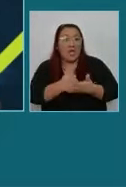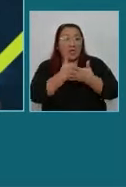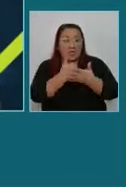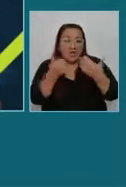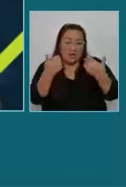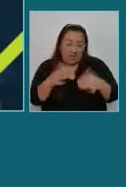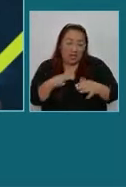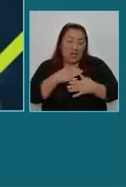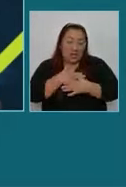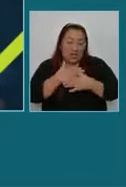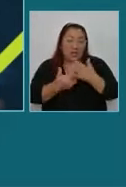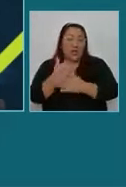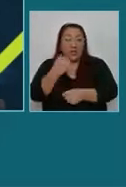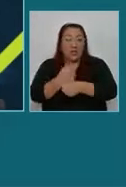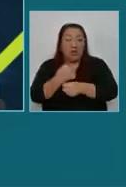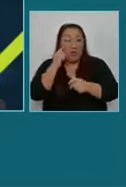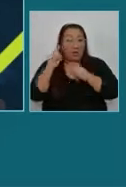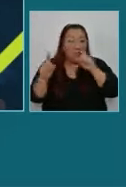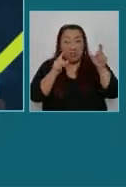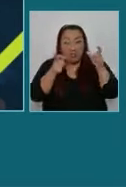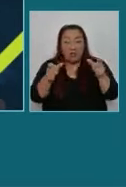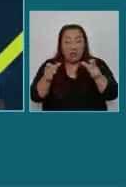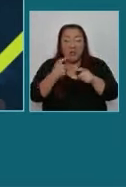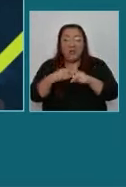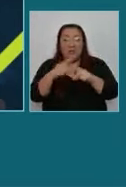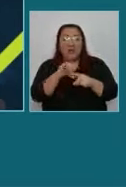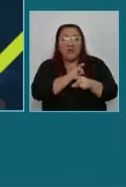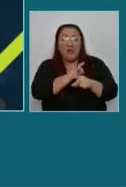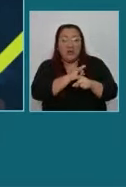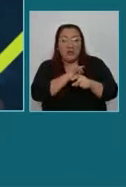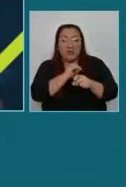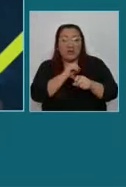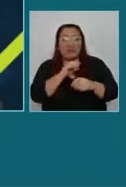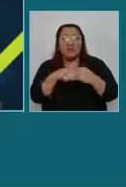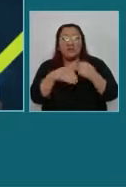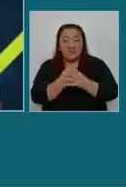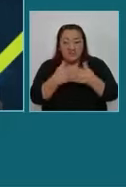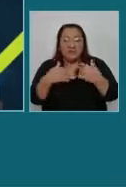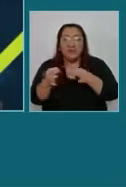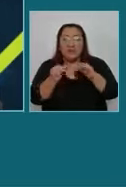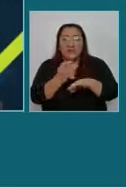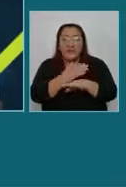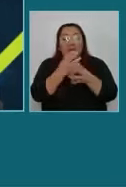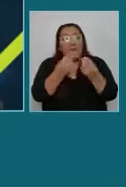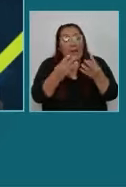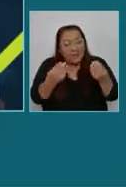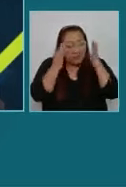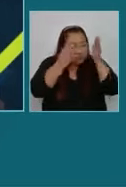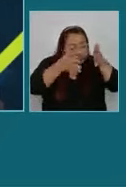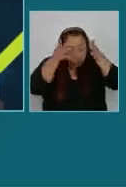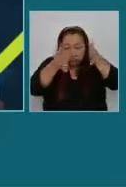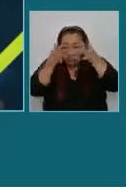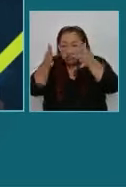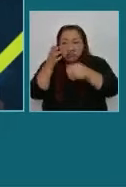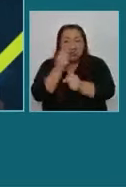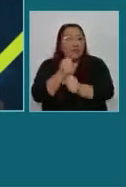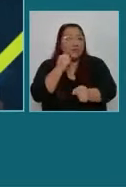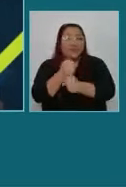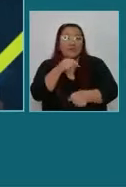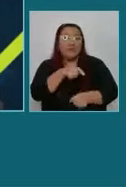desde nuestro nuevo rol rector a los demás actores del sistema. Nosotros hemos estado, como ya lo mencioné, bastante concentrados en nuestra labor